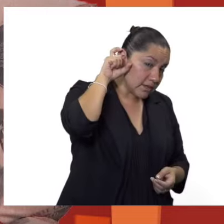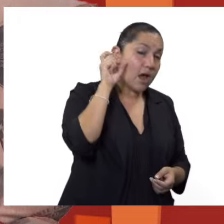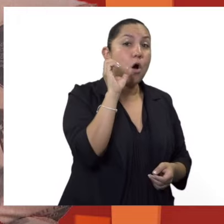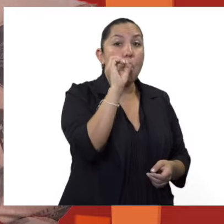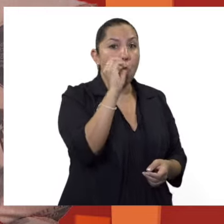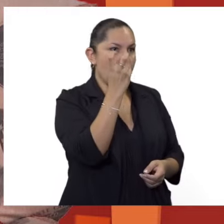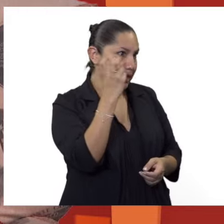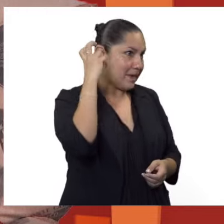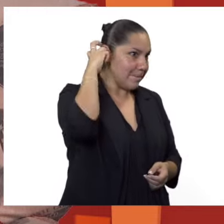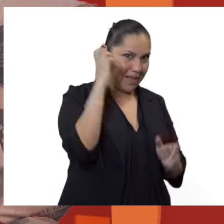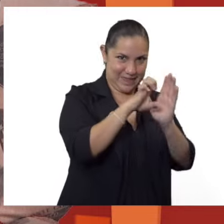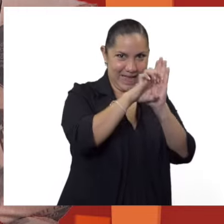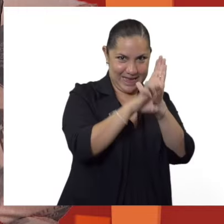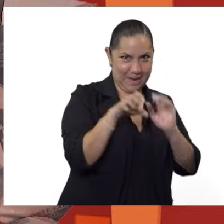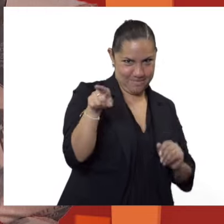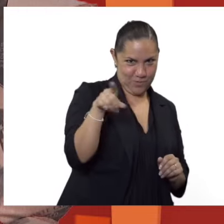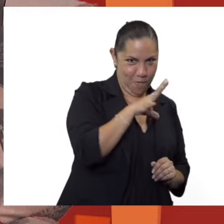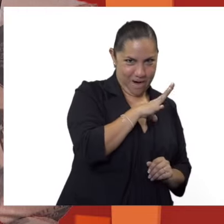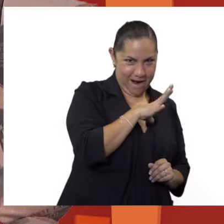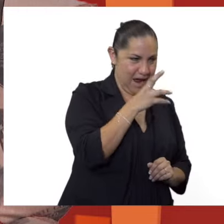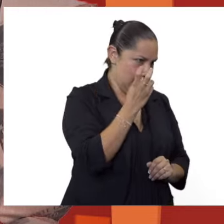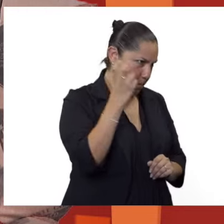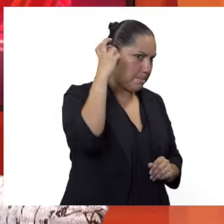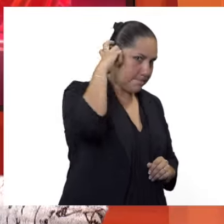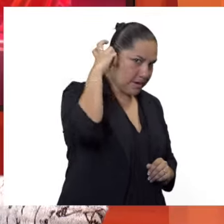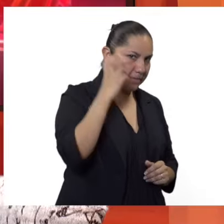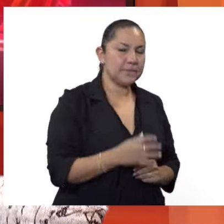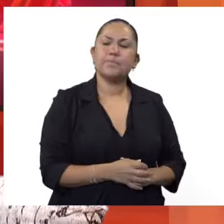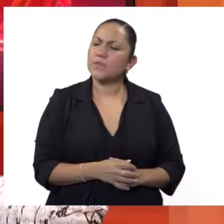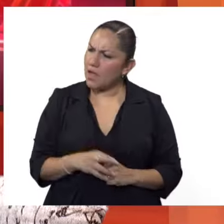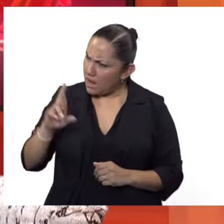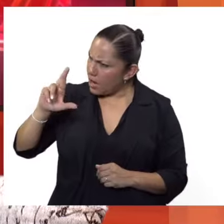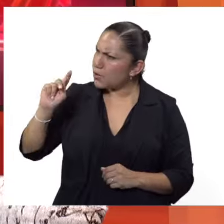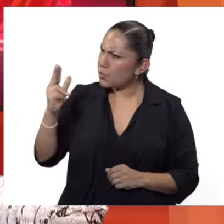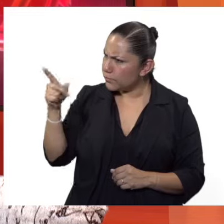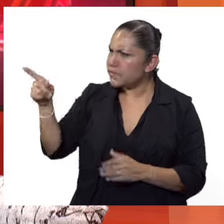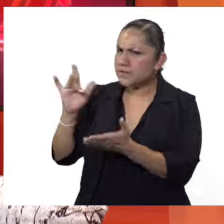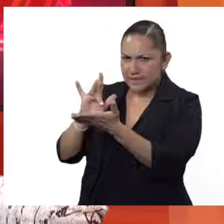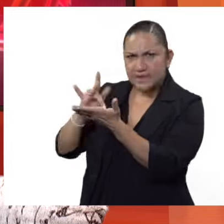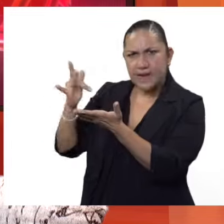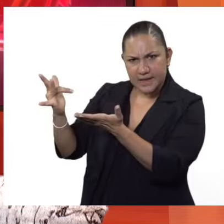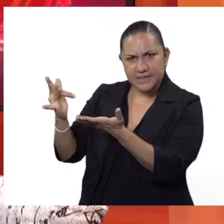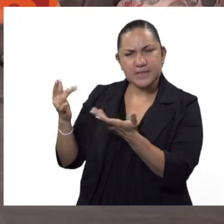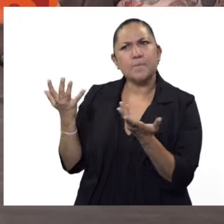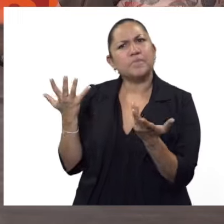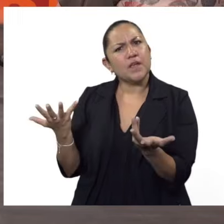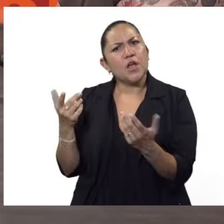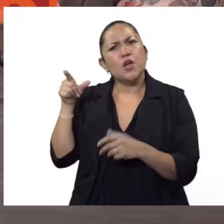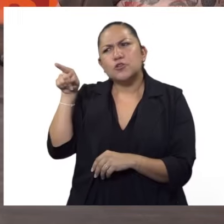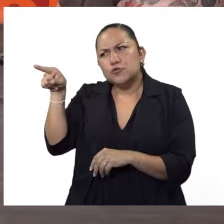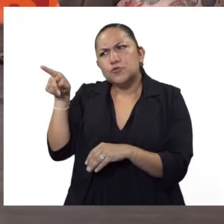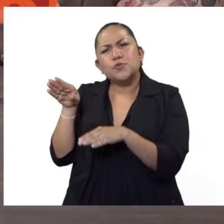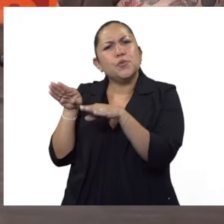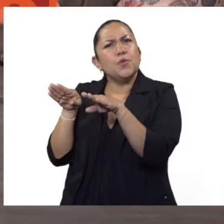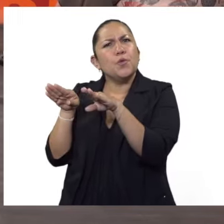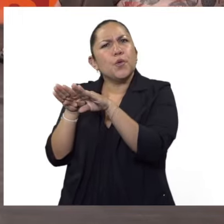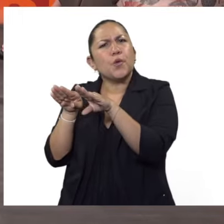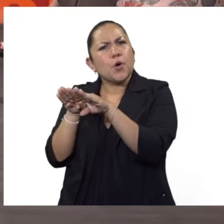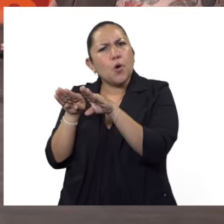y o un implante como el que tiene ao muchas gracias Rut Cómo viviste tu